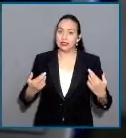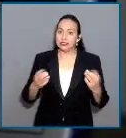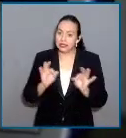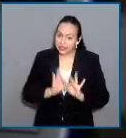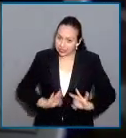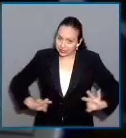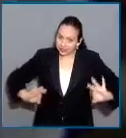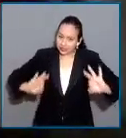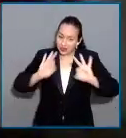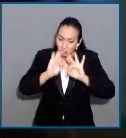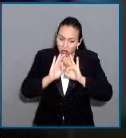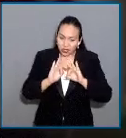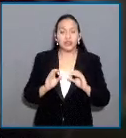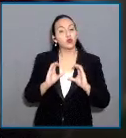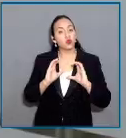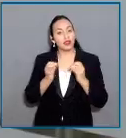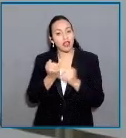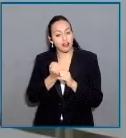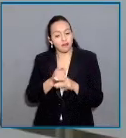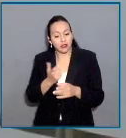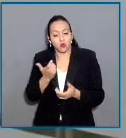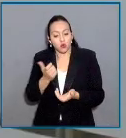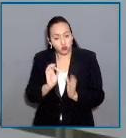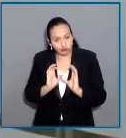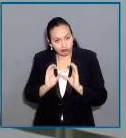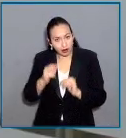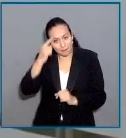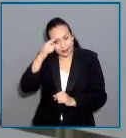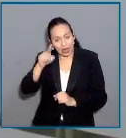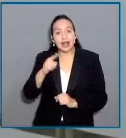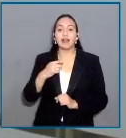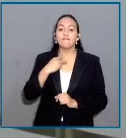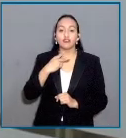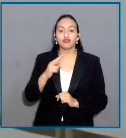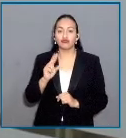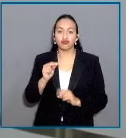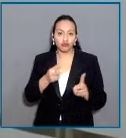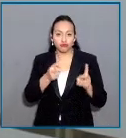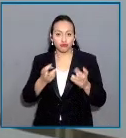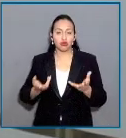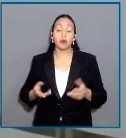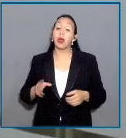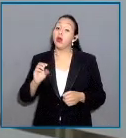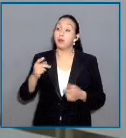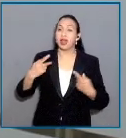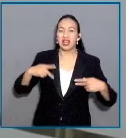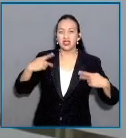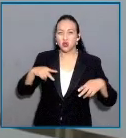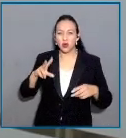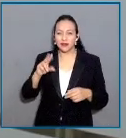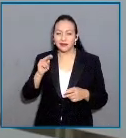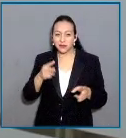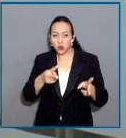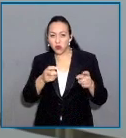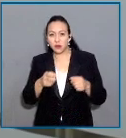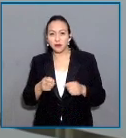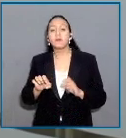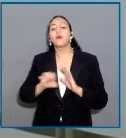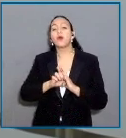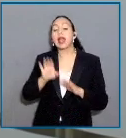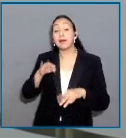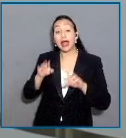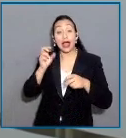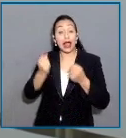datos personales y financieros en el país. El saber que no necesariamente alguien que te contacte por un